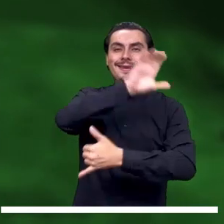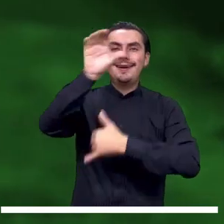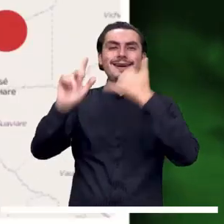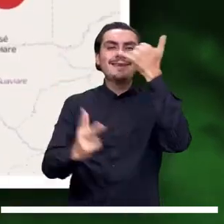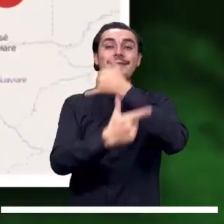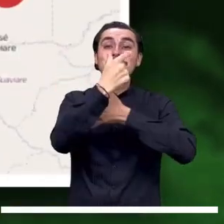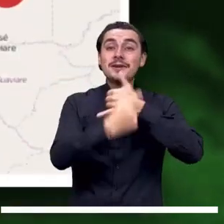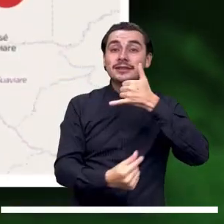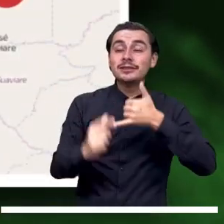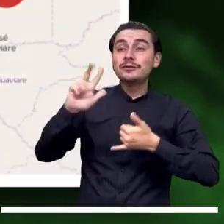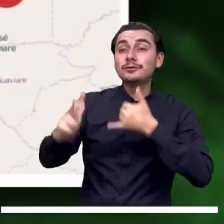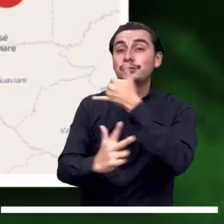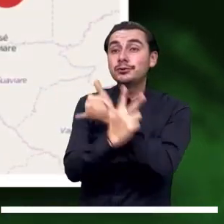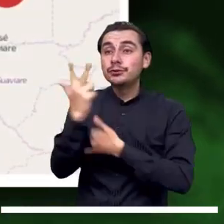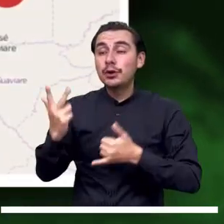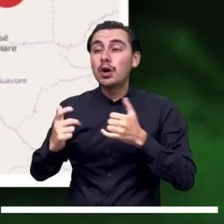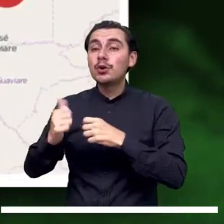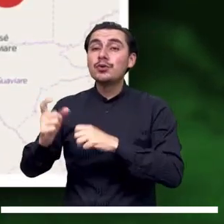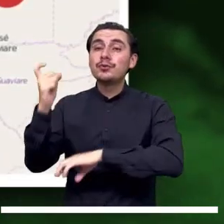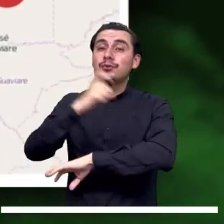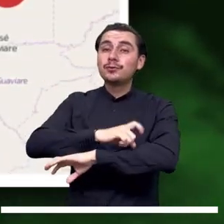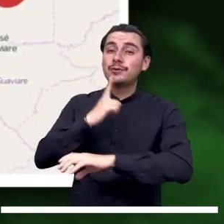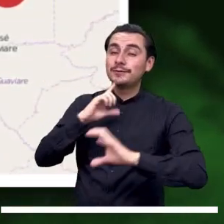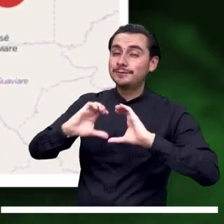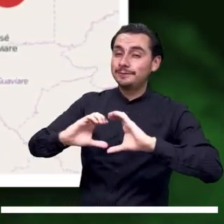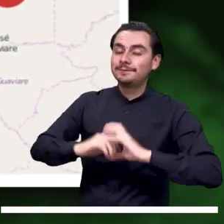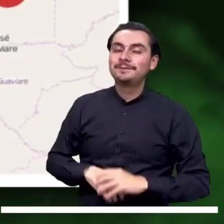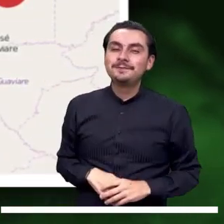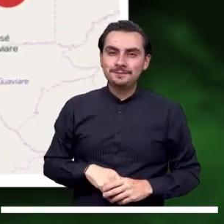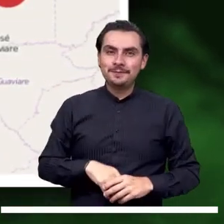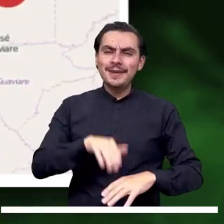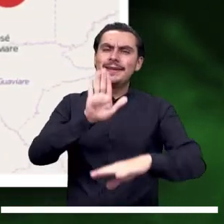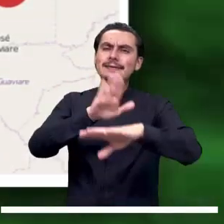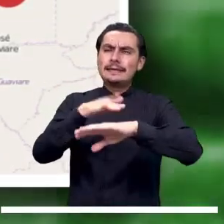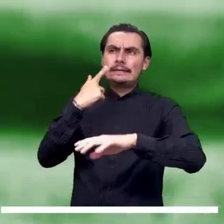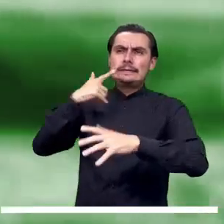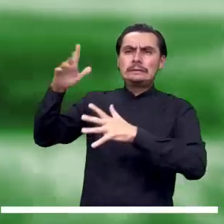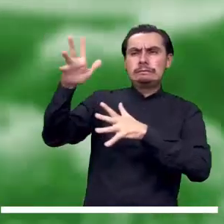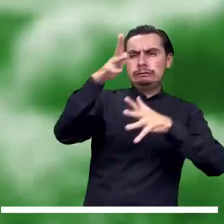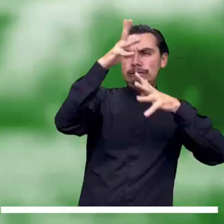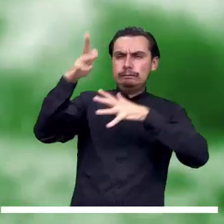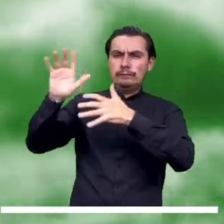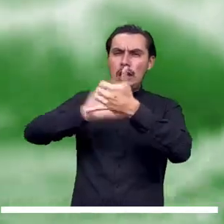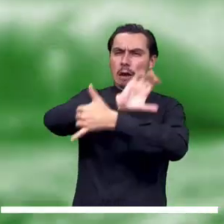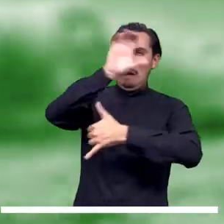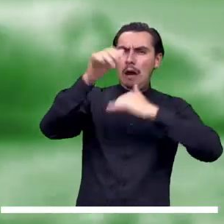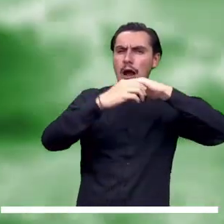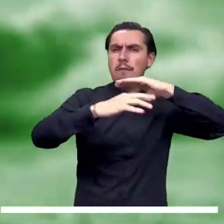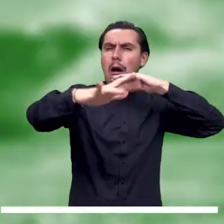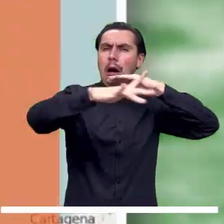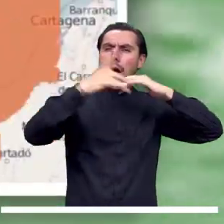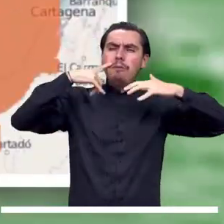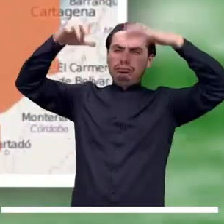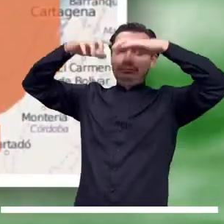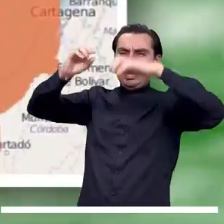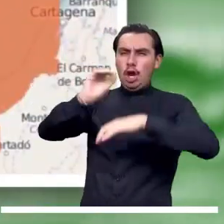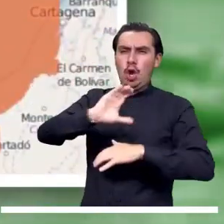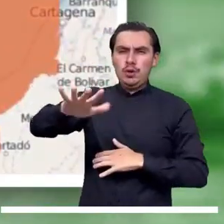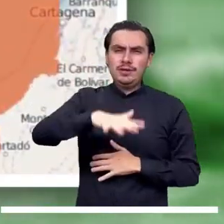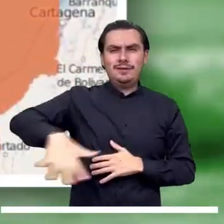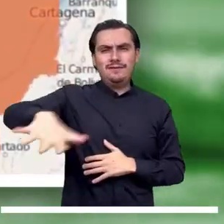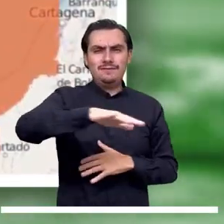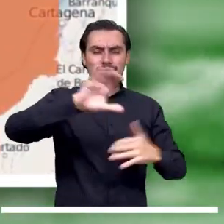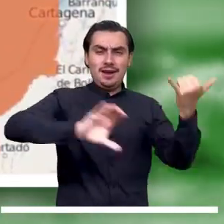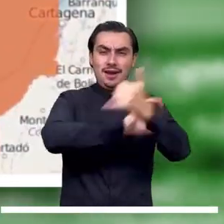de deslizamientos en el Caribe, Valle del Cauca, Chocó, Los Andes, Casanare, Meta y Putumayo. Se emite alerta naranja por